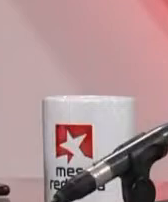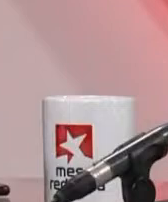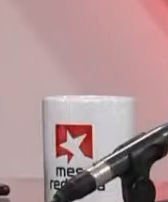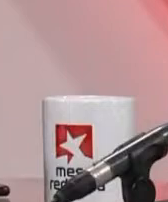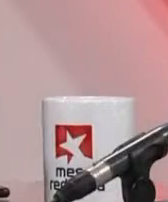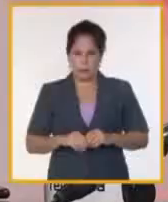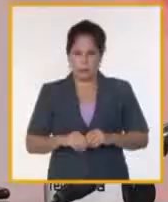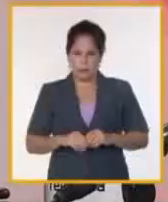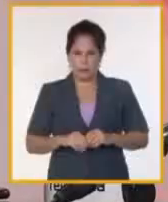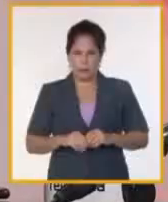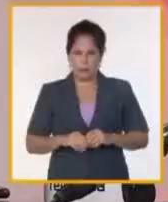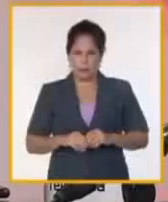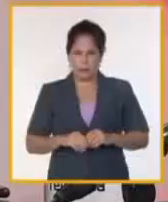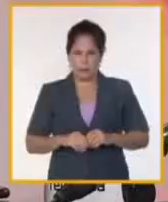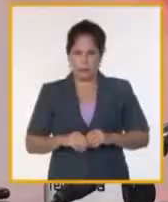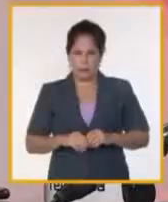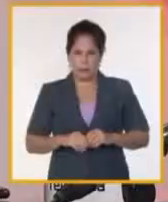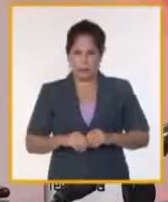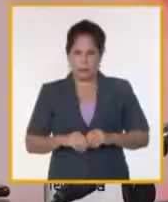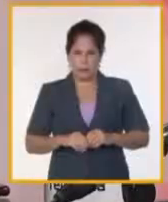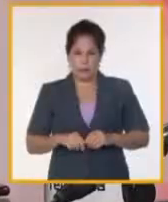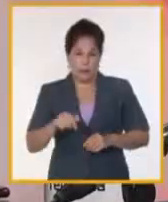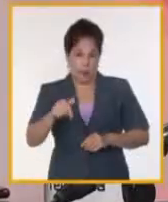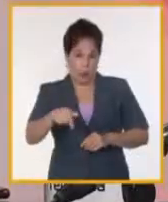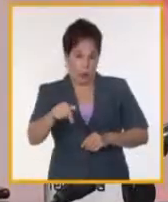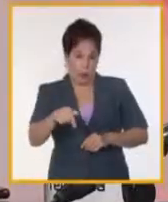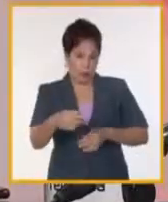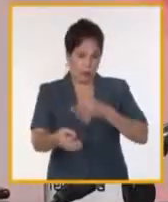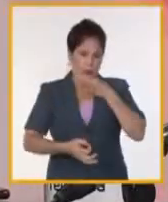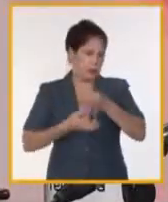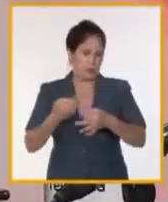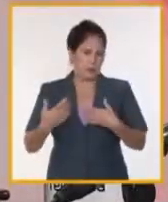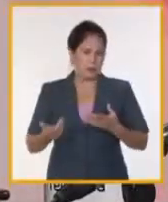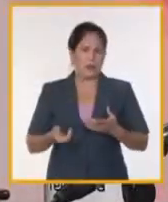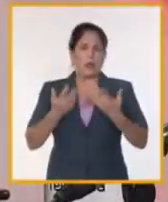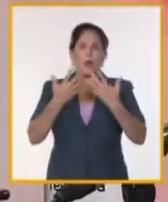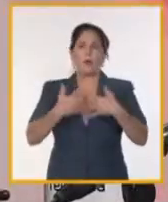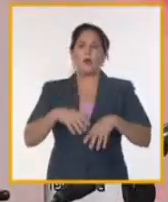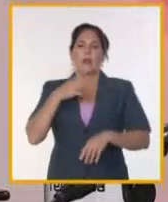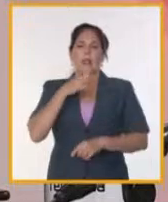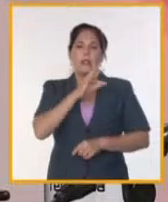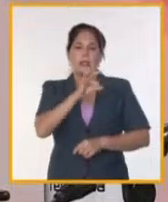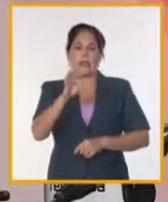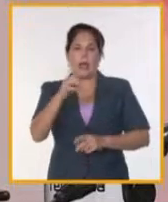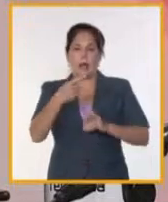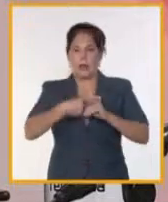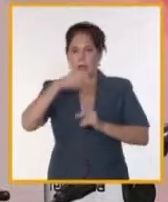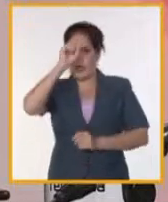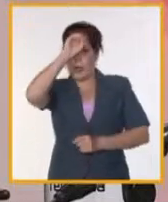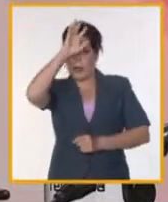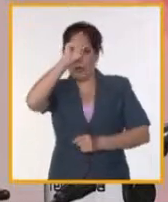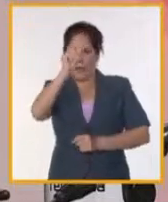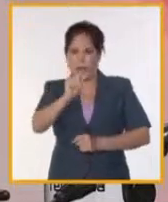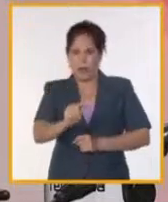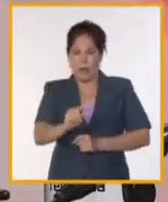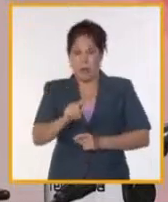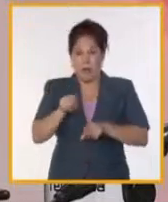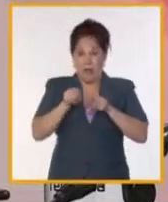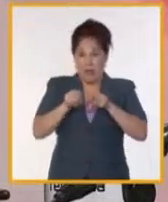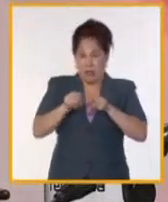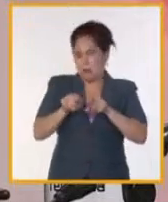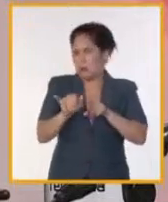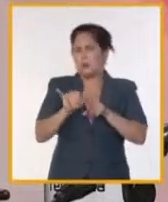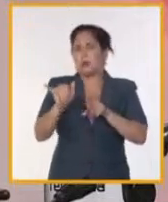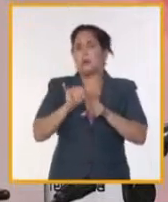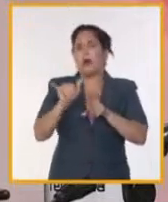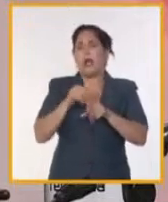Bueno, como señalábamos en nuestra introducción, hoy estaremos hablando sobre la producción minera y de sal en nuestro país a partir de